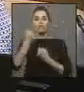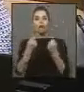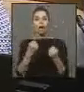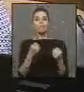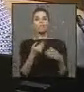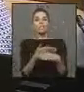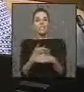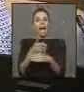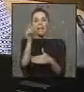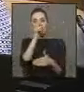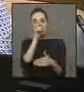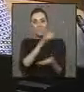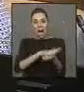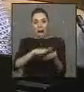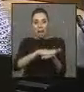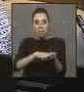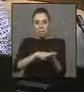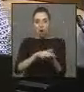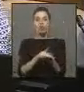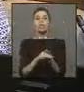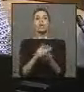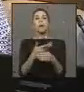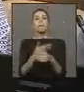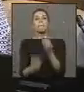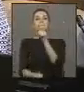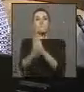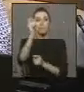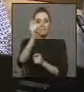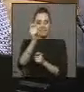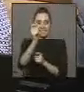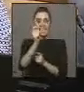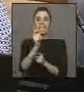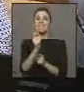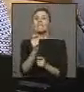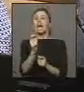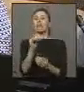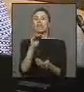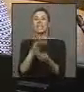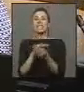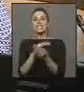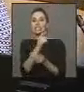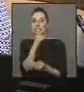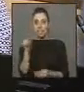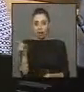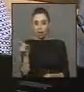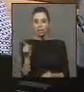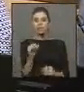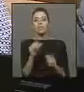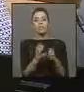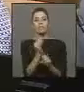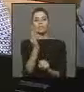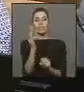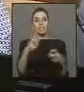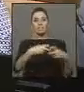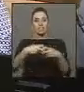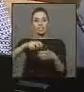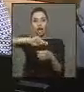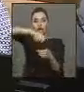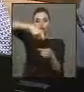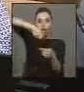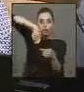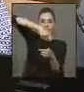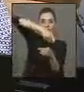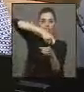Pesquera y de Alimentos de Chiloé, FEPROCIC, y de la Federación Provincial de Sindicatos Conserveros de